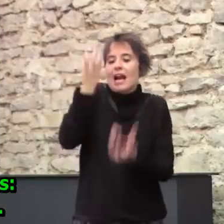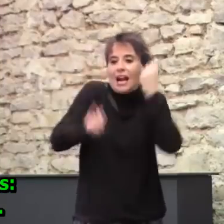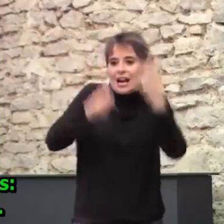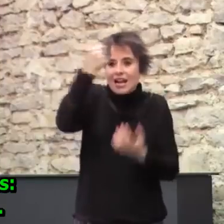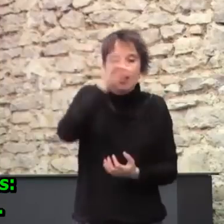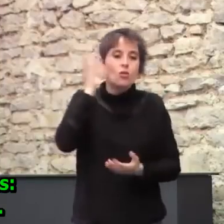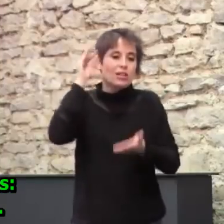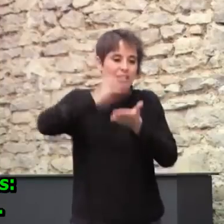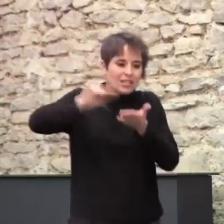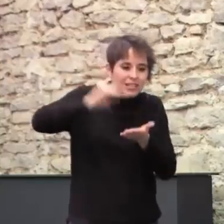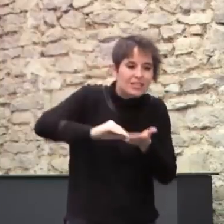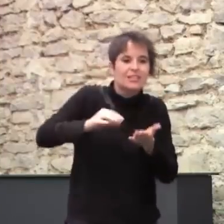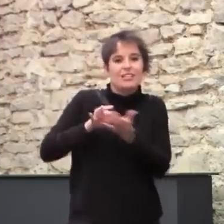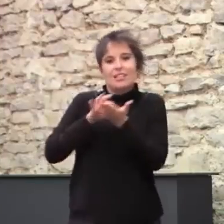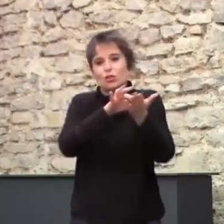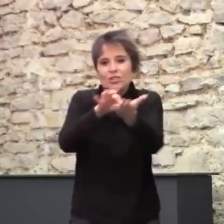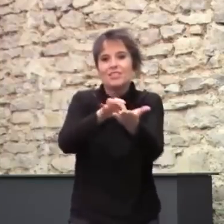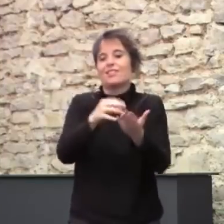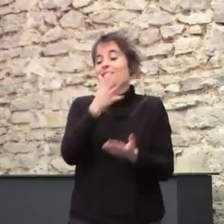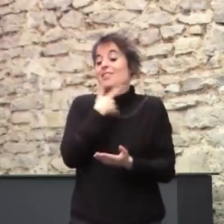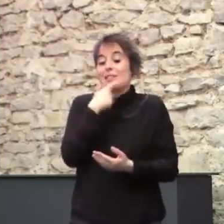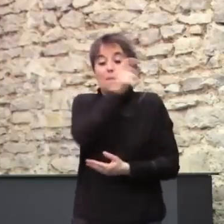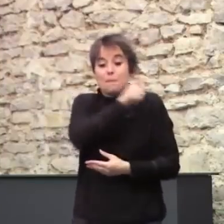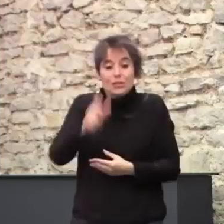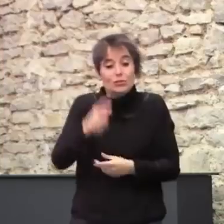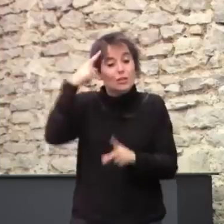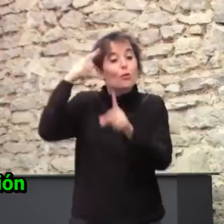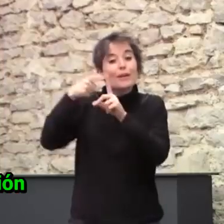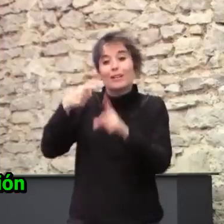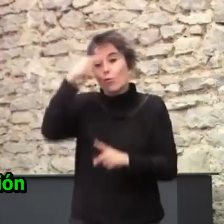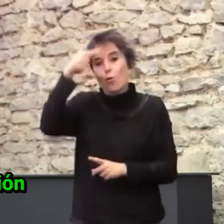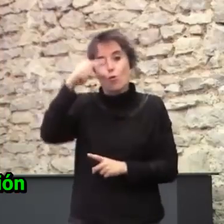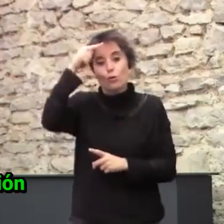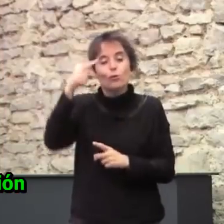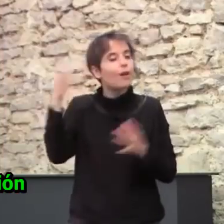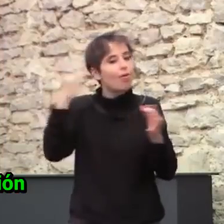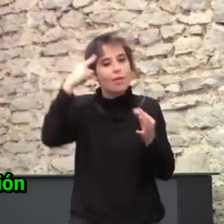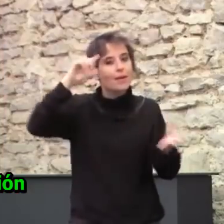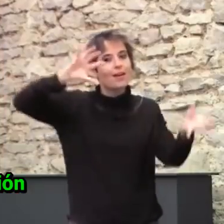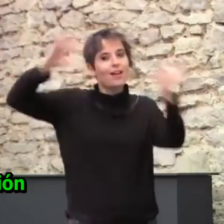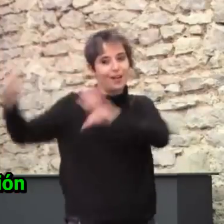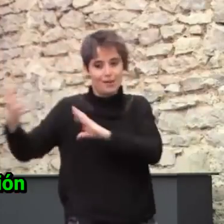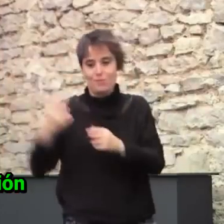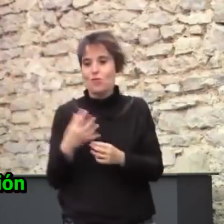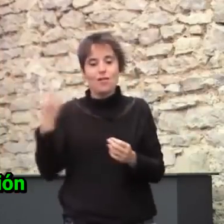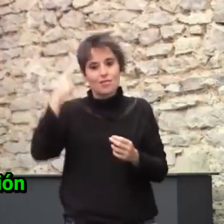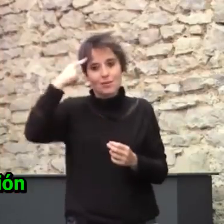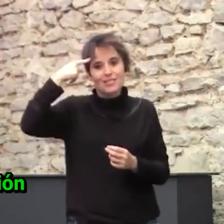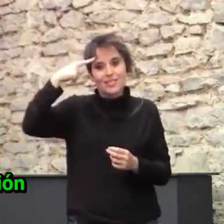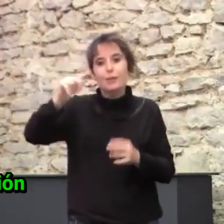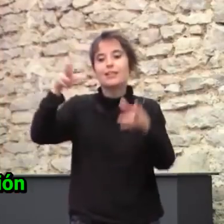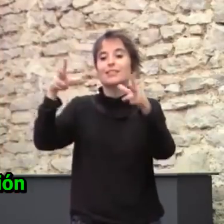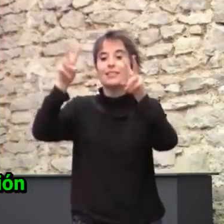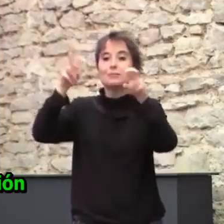guionistas, escritores, escritoras, o sea, toda la gente que se dedica a la cultura tiene que tener en cuenta la